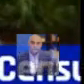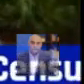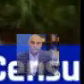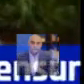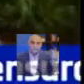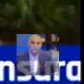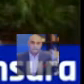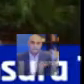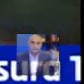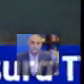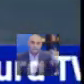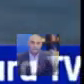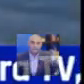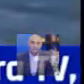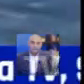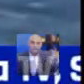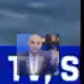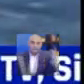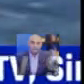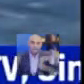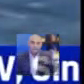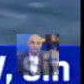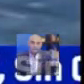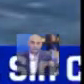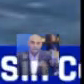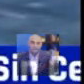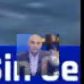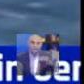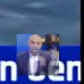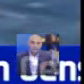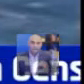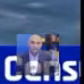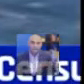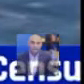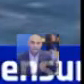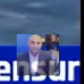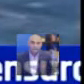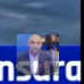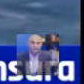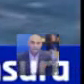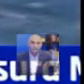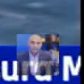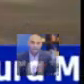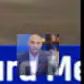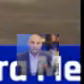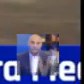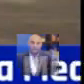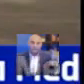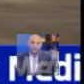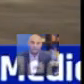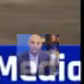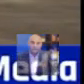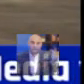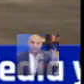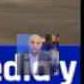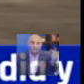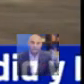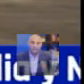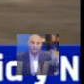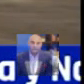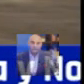dioses neoliberales, y que ya nunca más se incendien los hogares de las familias mexicanas en